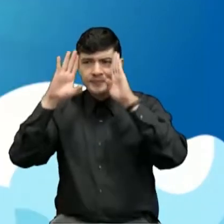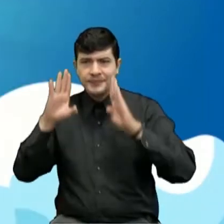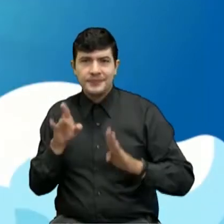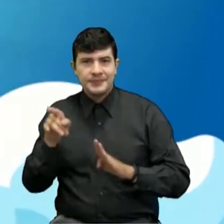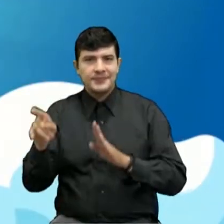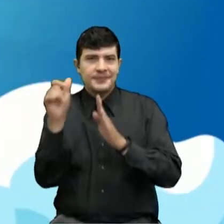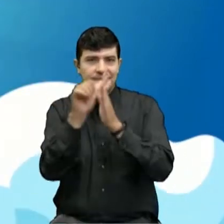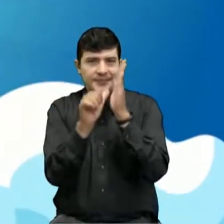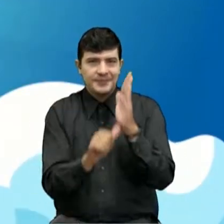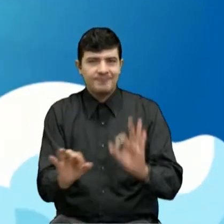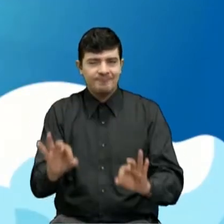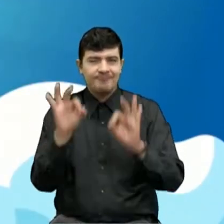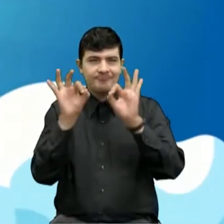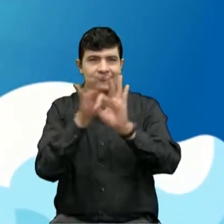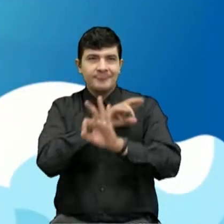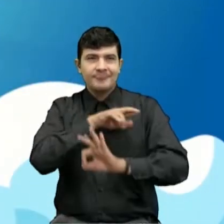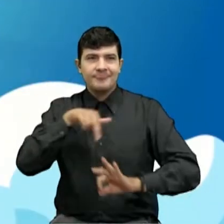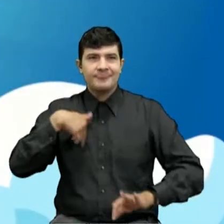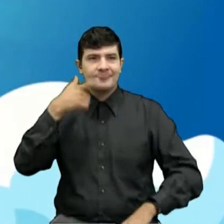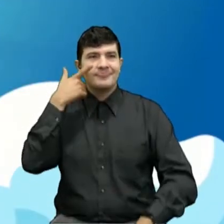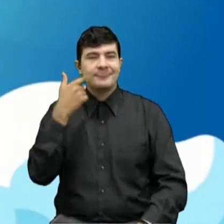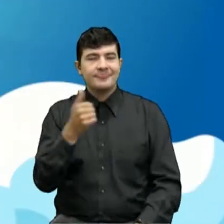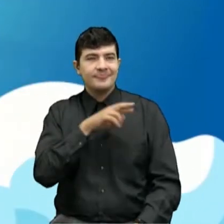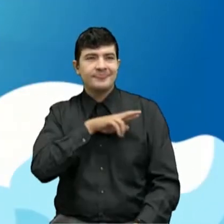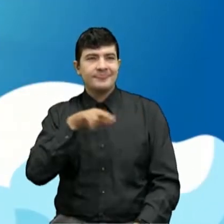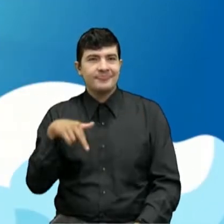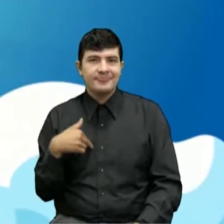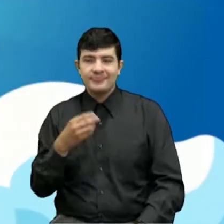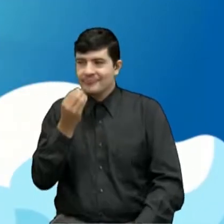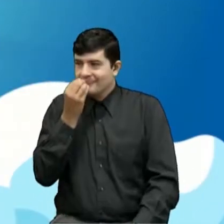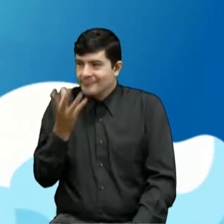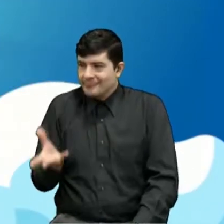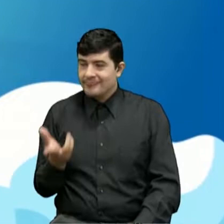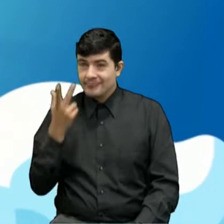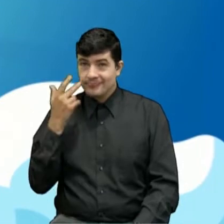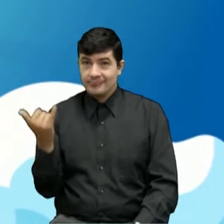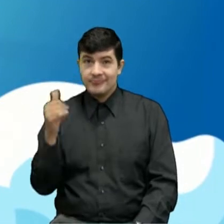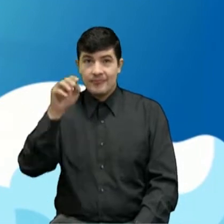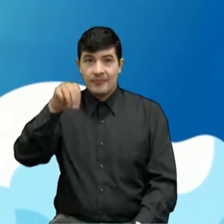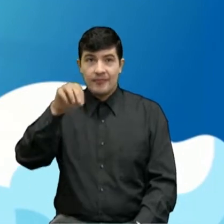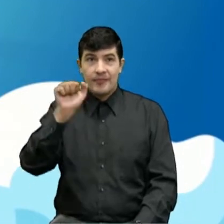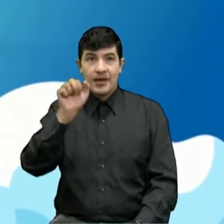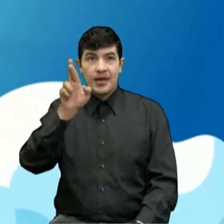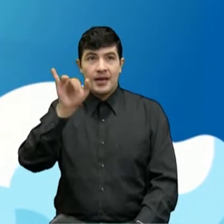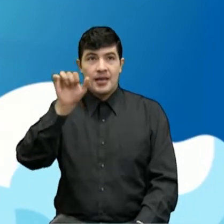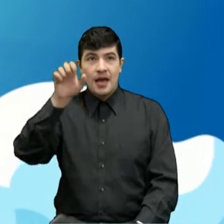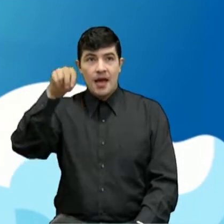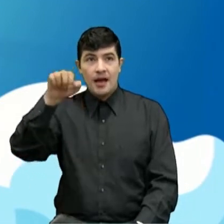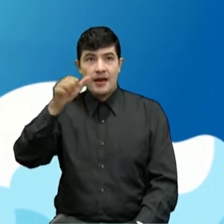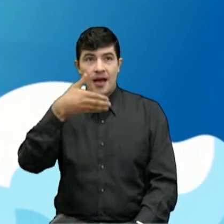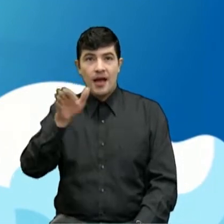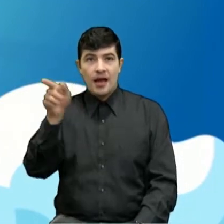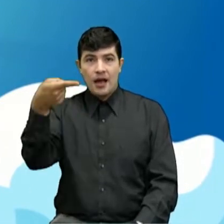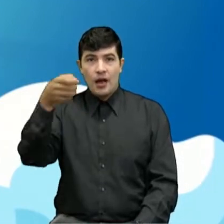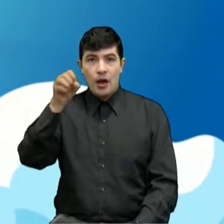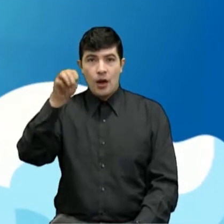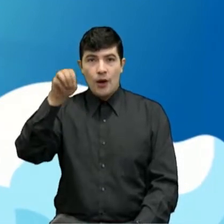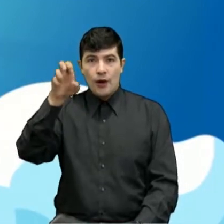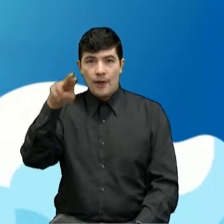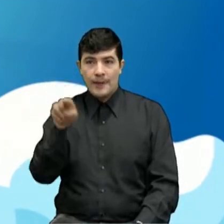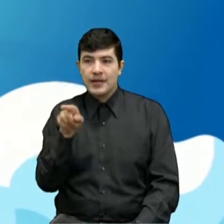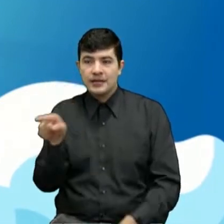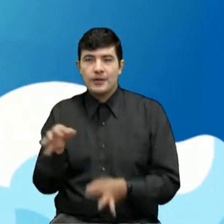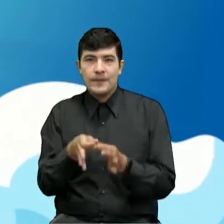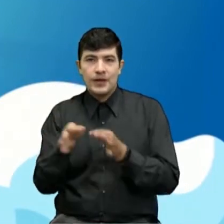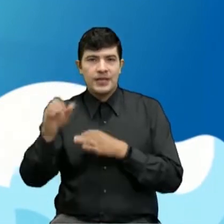nuestro programa, eso nos encanta, un besito para ella. Tengo a Mariana Gómez desde Charalá, mire, dándonos un